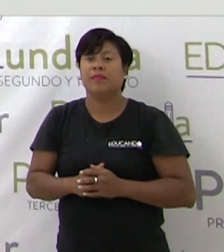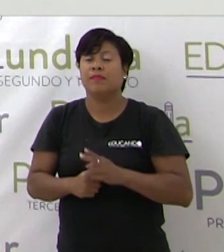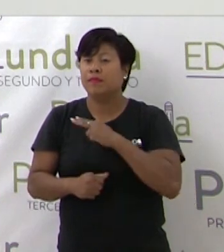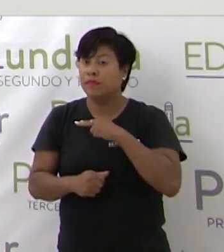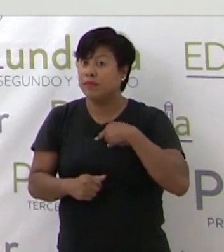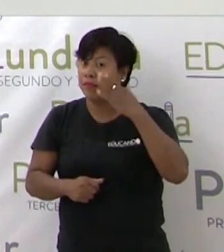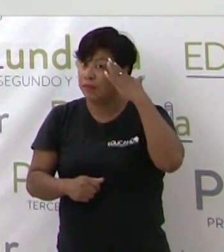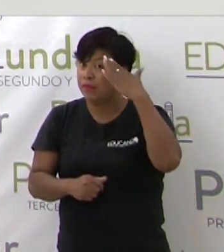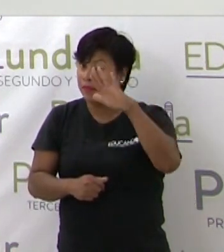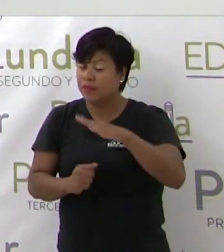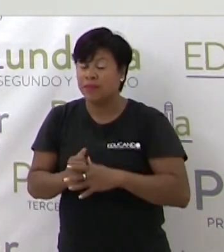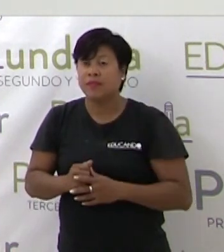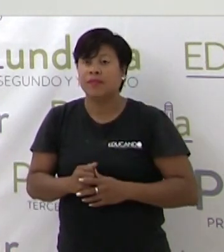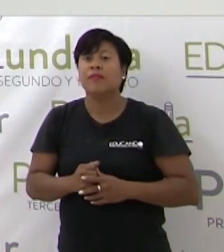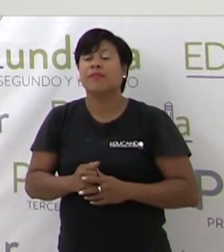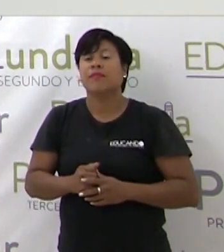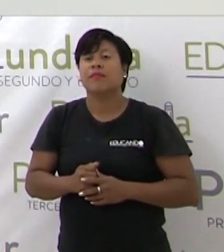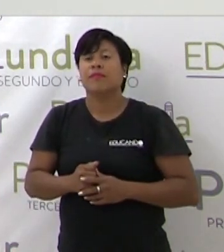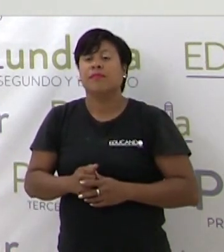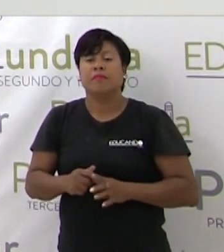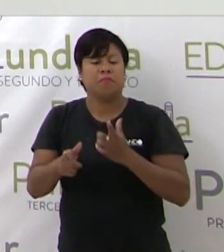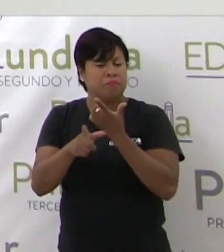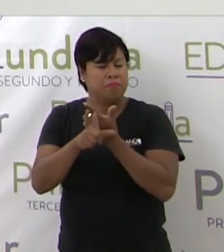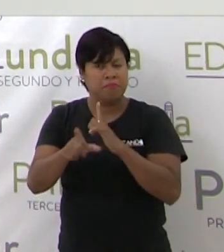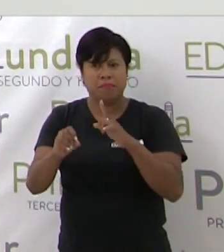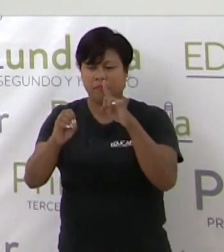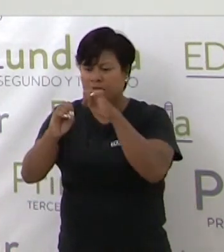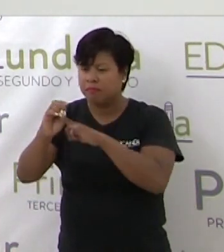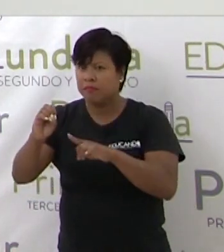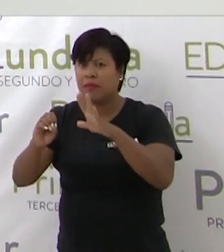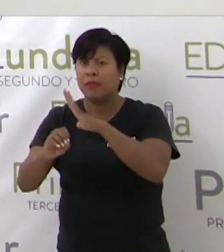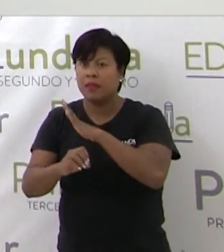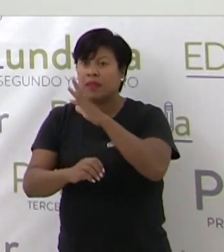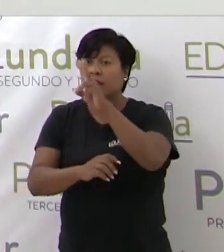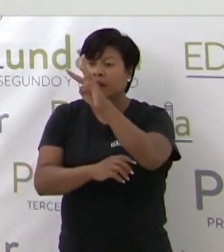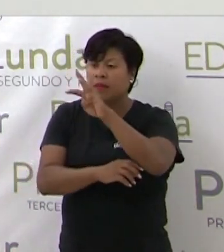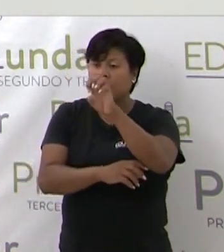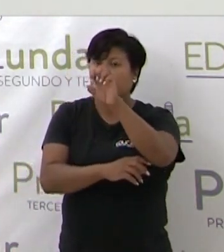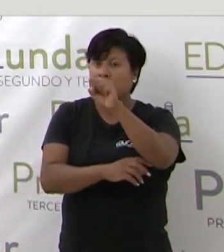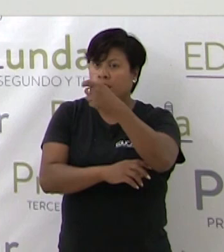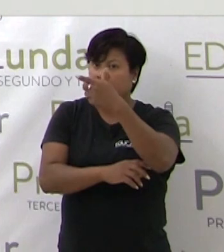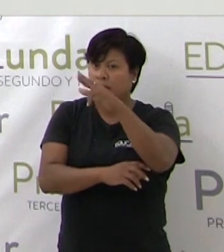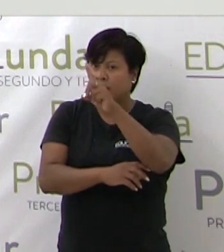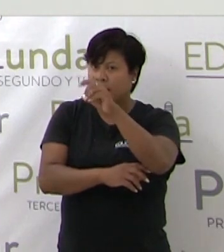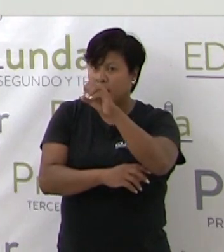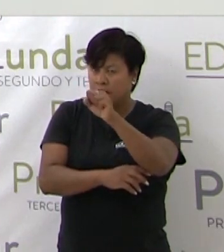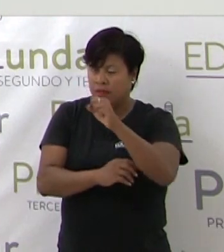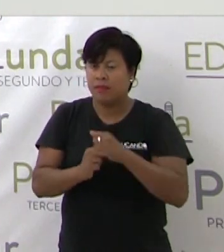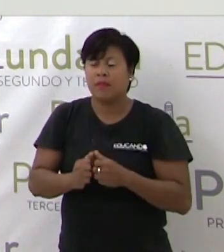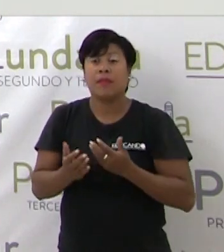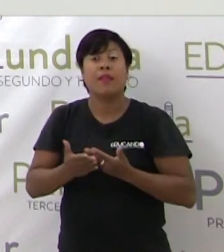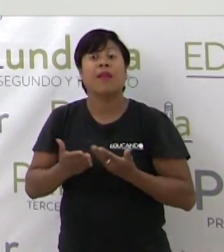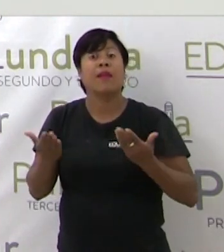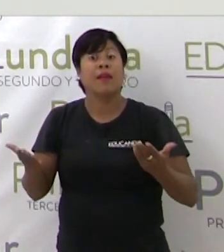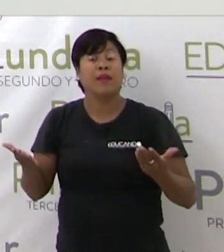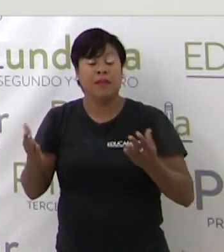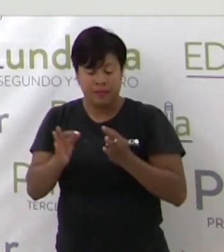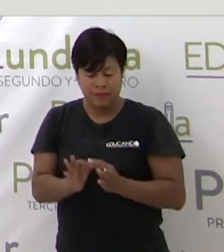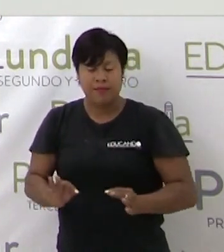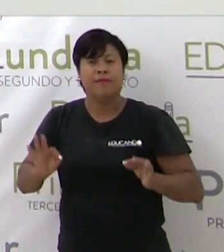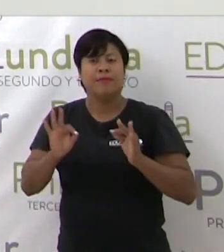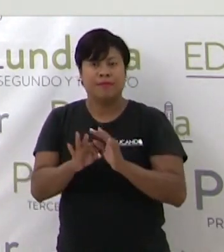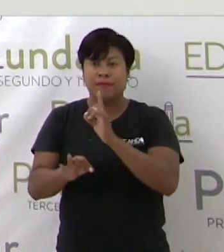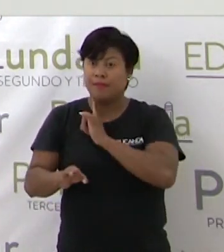sabemos entonces que cualquier círculo tiene 360 grados. Ahora, es importante saber